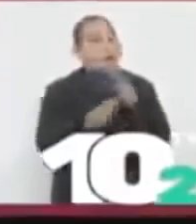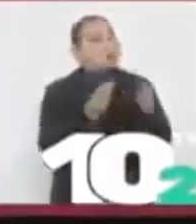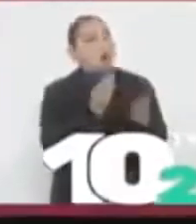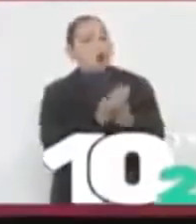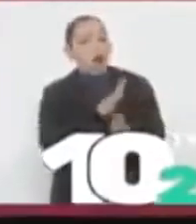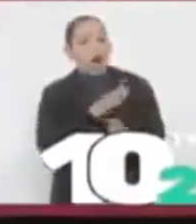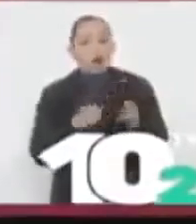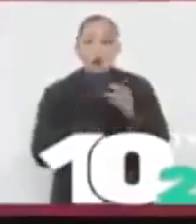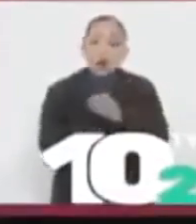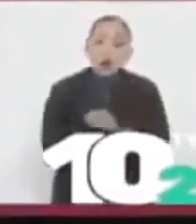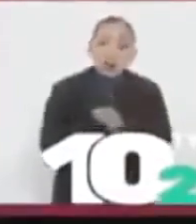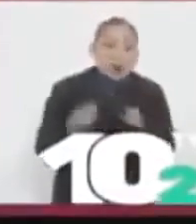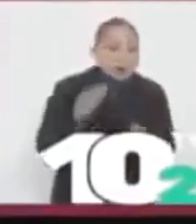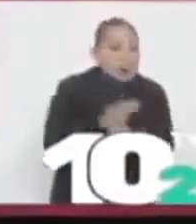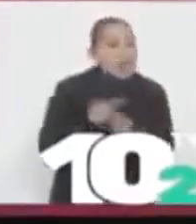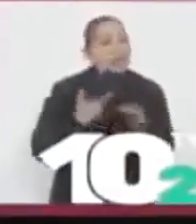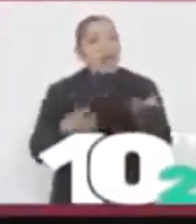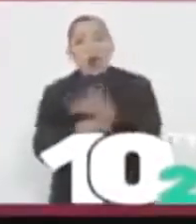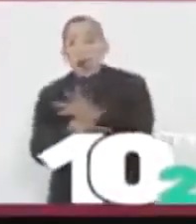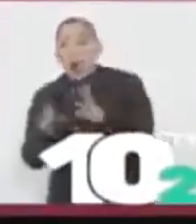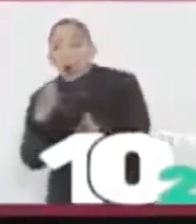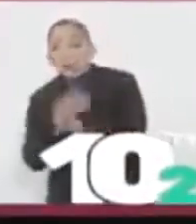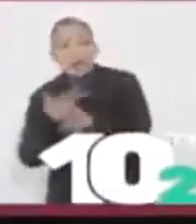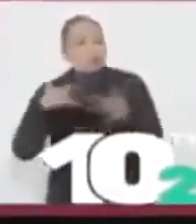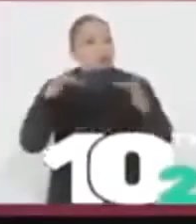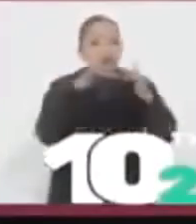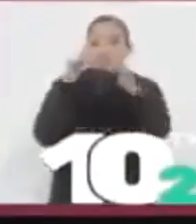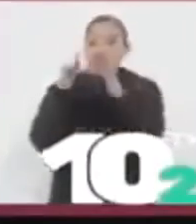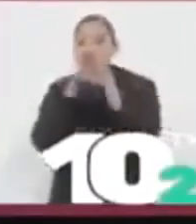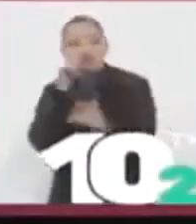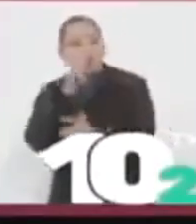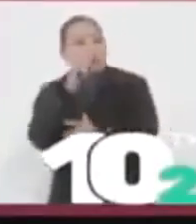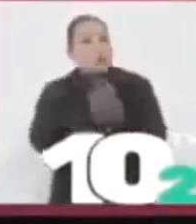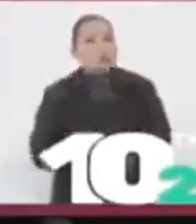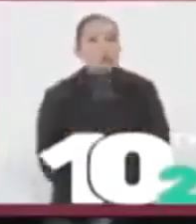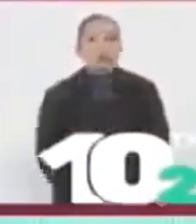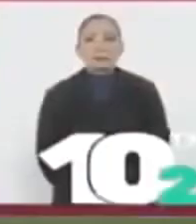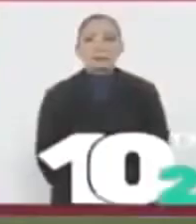El mundo está hecho de materia y energía interactuando.